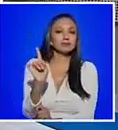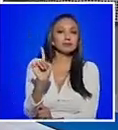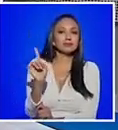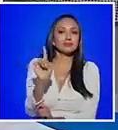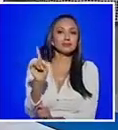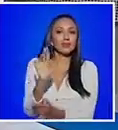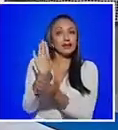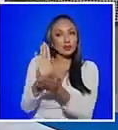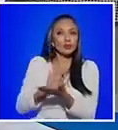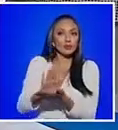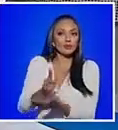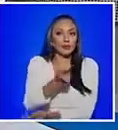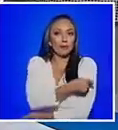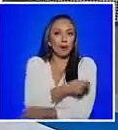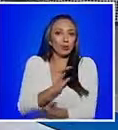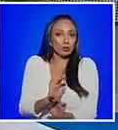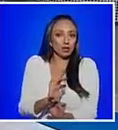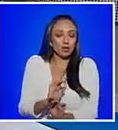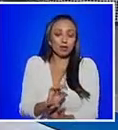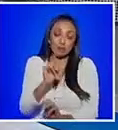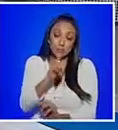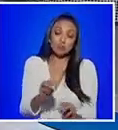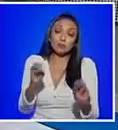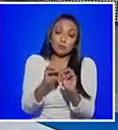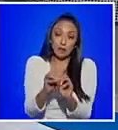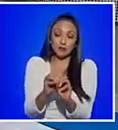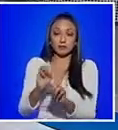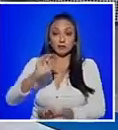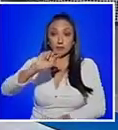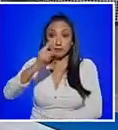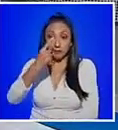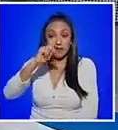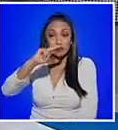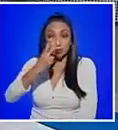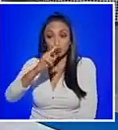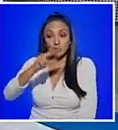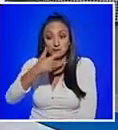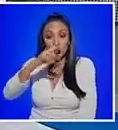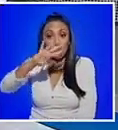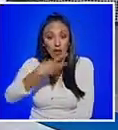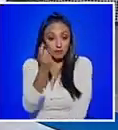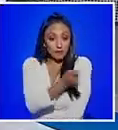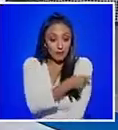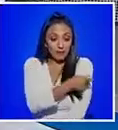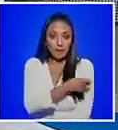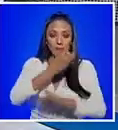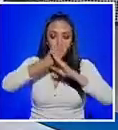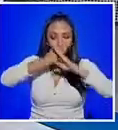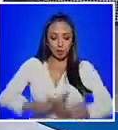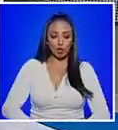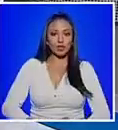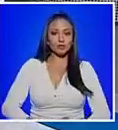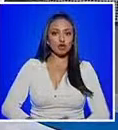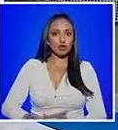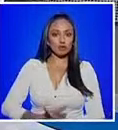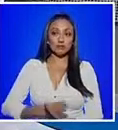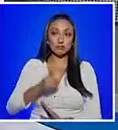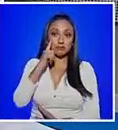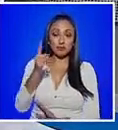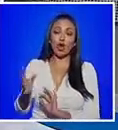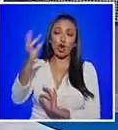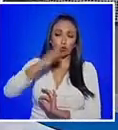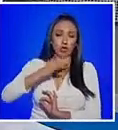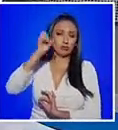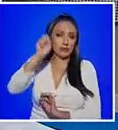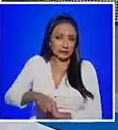contagiemos de COVID-19. Entre más dosis tengamos, justamente en nuestro organismo, va a ser muchísimo mejor. Así que ahí están los centros de vacunación,